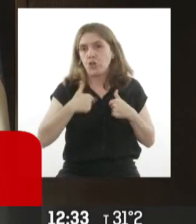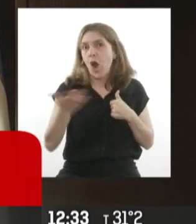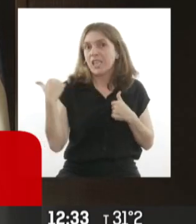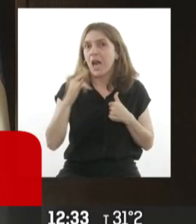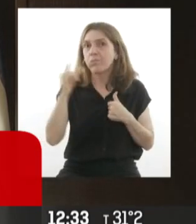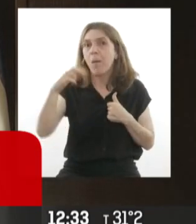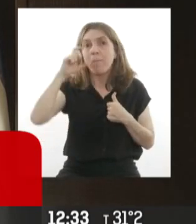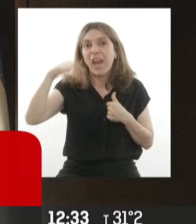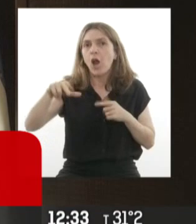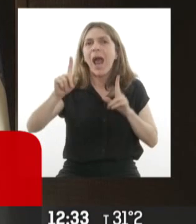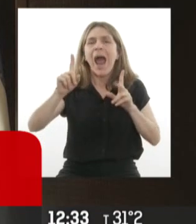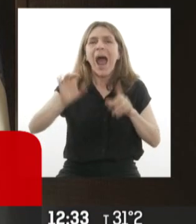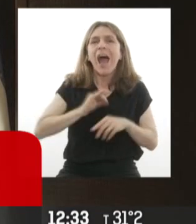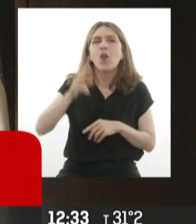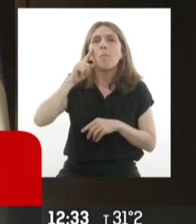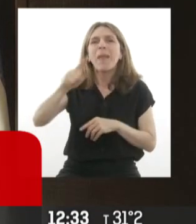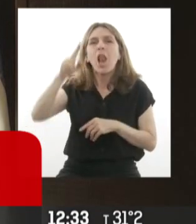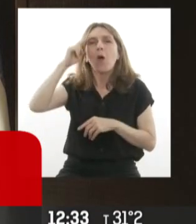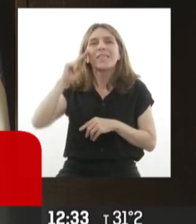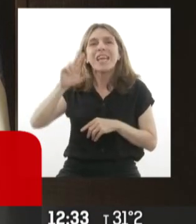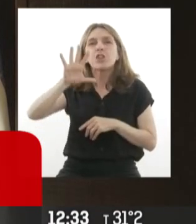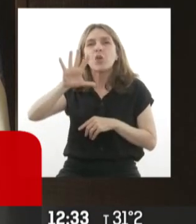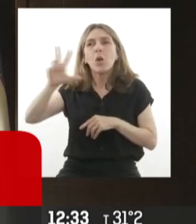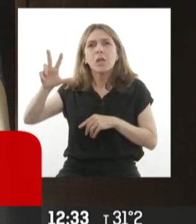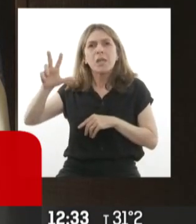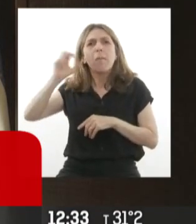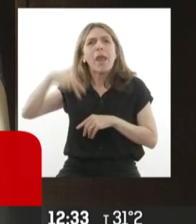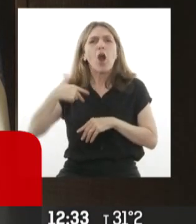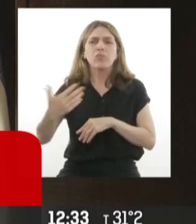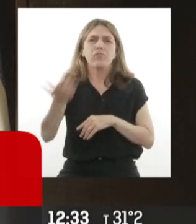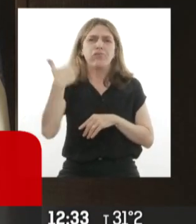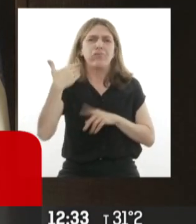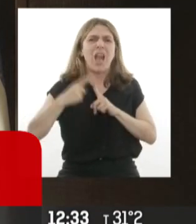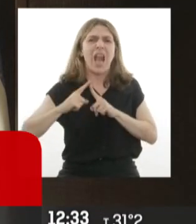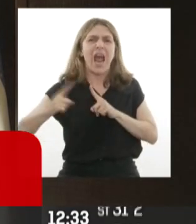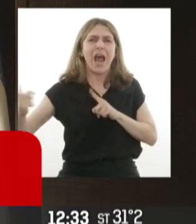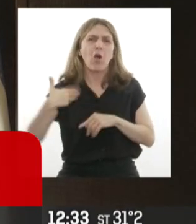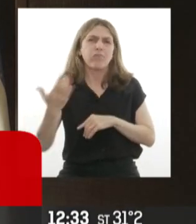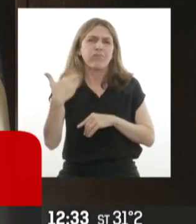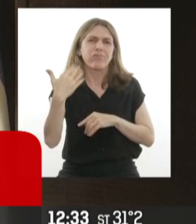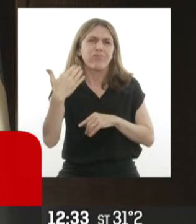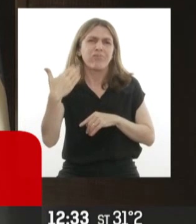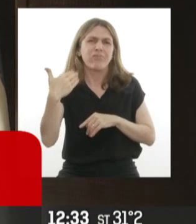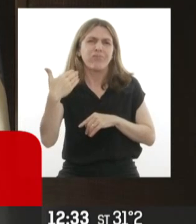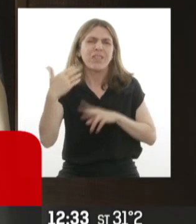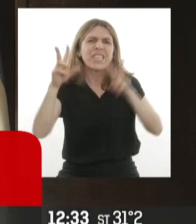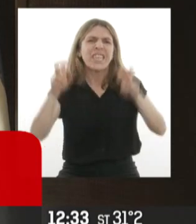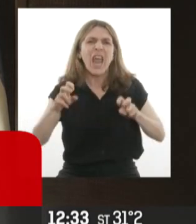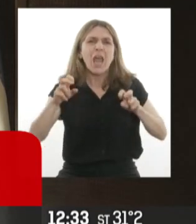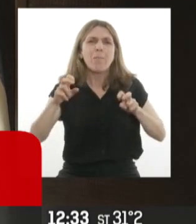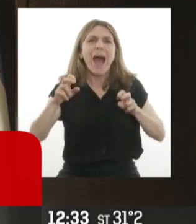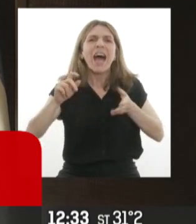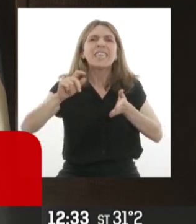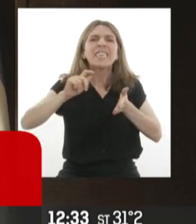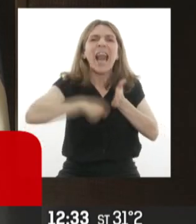Allá por 1953 Perón dio un extenso discurso hablando del tratado del ABC, así lo llamaba